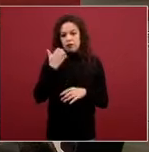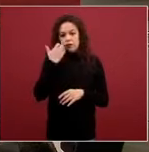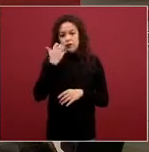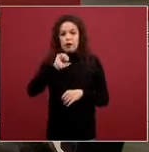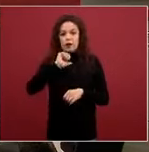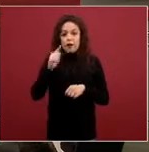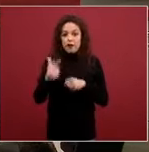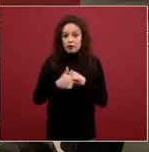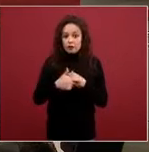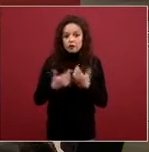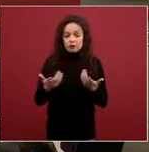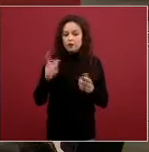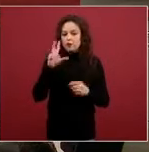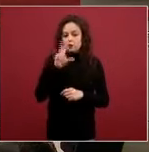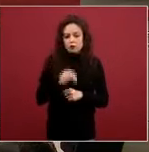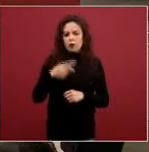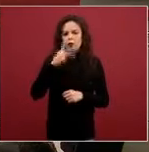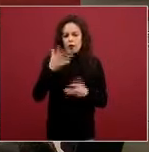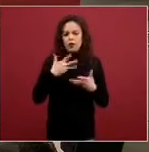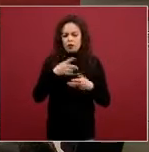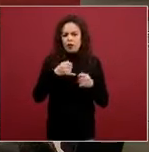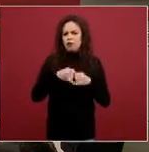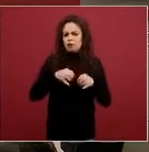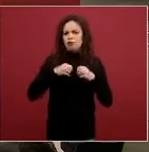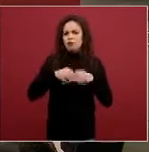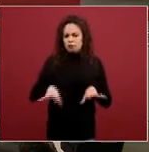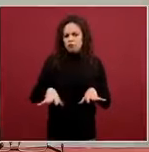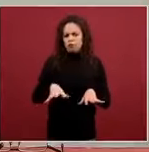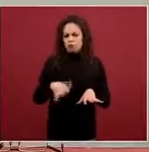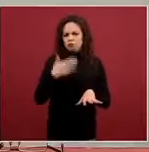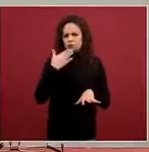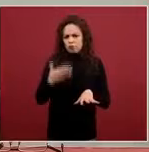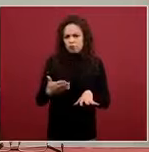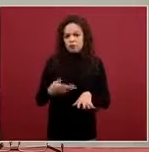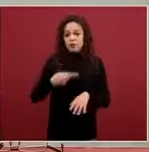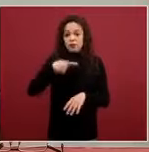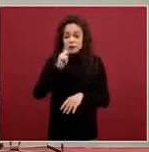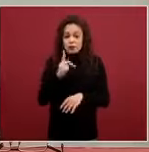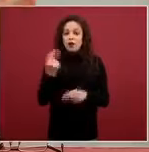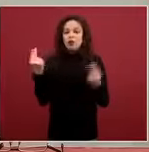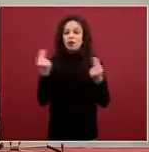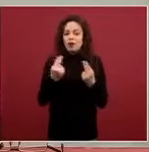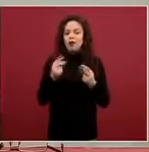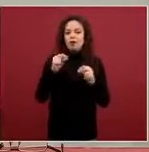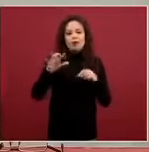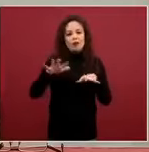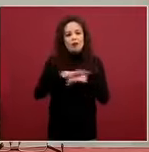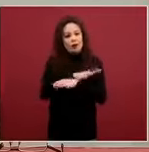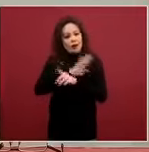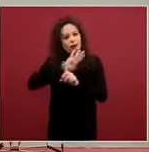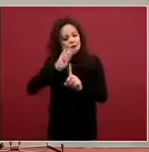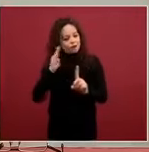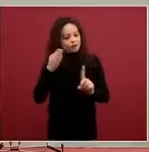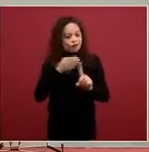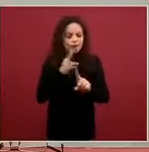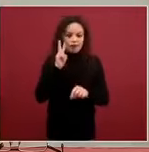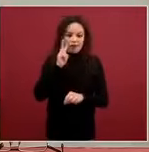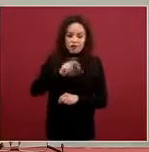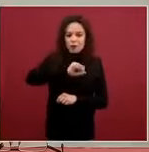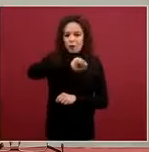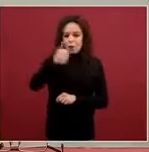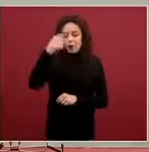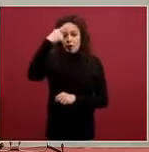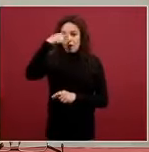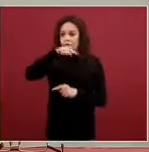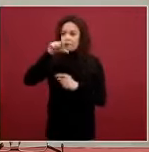de hacerlo. Nada desaparece. Pero sí queremos irles familiarizando con este cambio de enfoque, dado que el tiempo es reducido aquí,